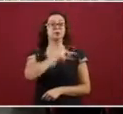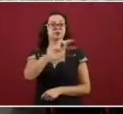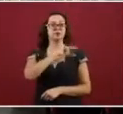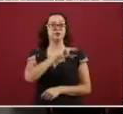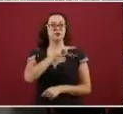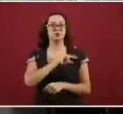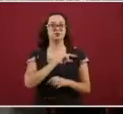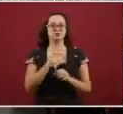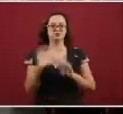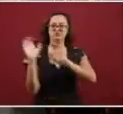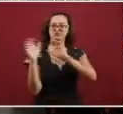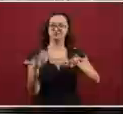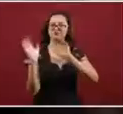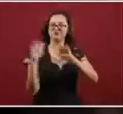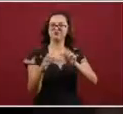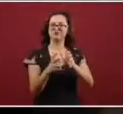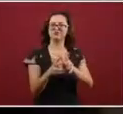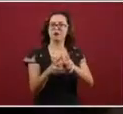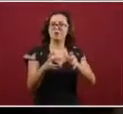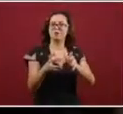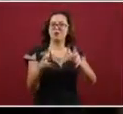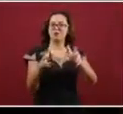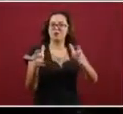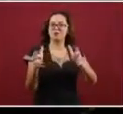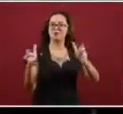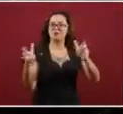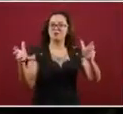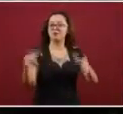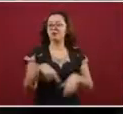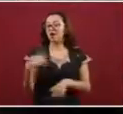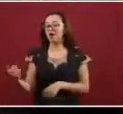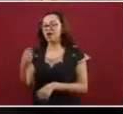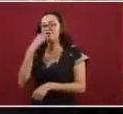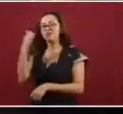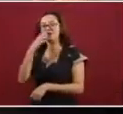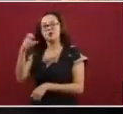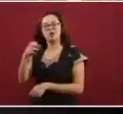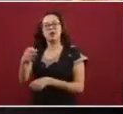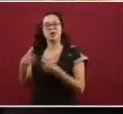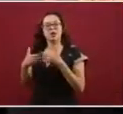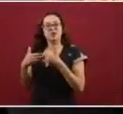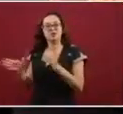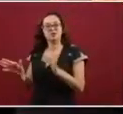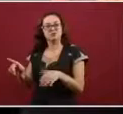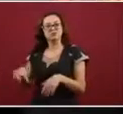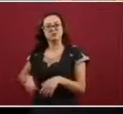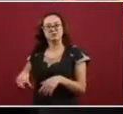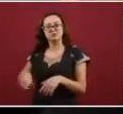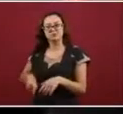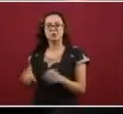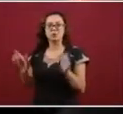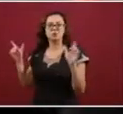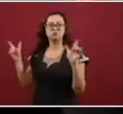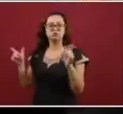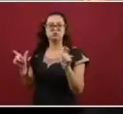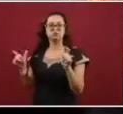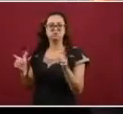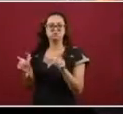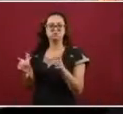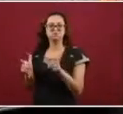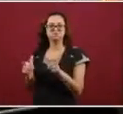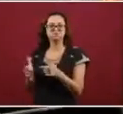en un porcentaje mayor que la matrícula de escuelas públicas, pero también llegó un